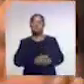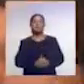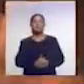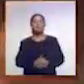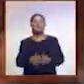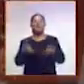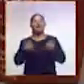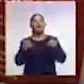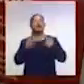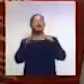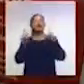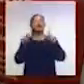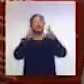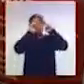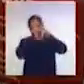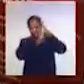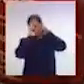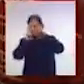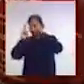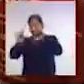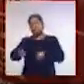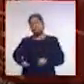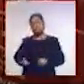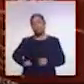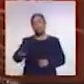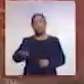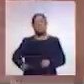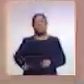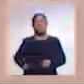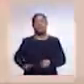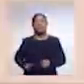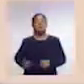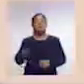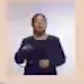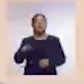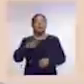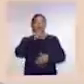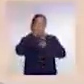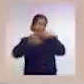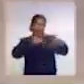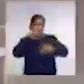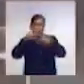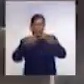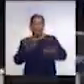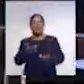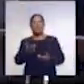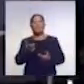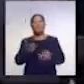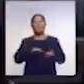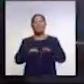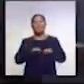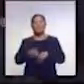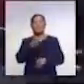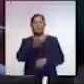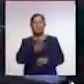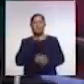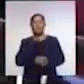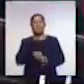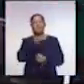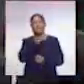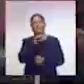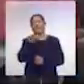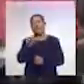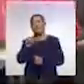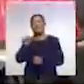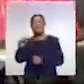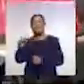Jóvenes tlaxcaltecas reconocen el interés del gobierno del estado por impulsar acciones de promoción del empleo para este sector. Fanny Abigail Solís